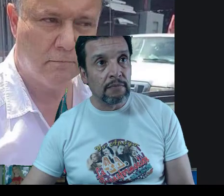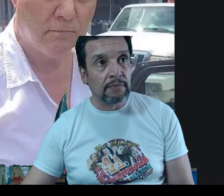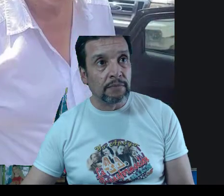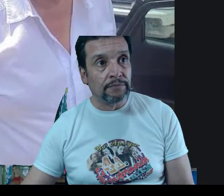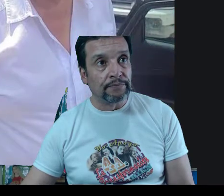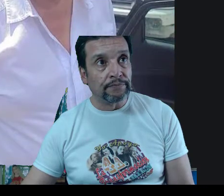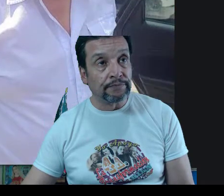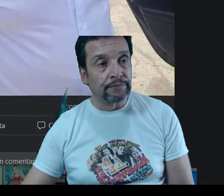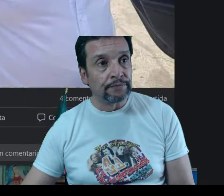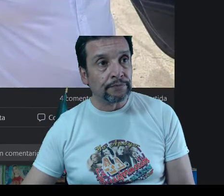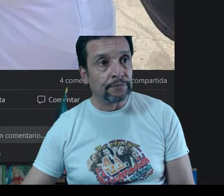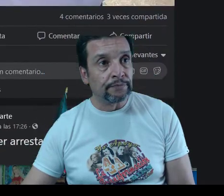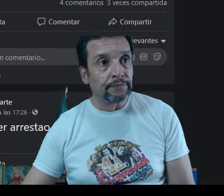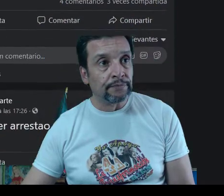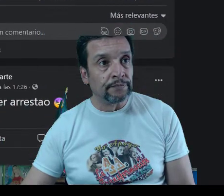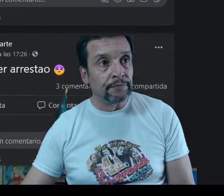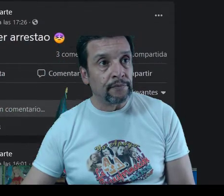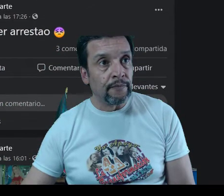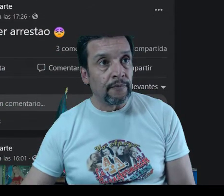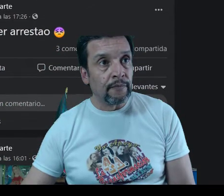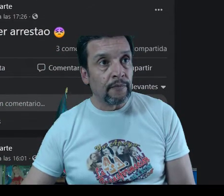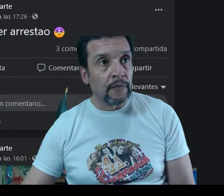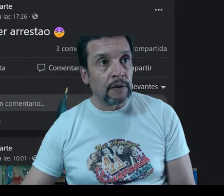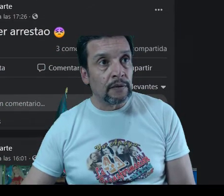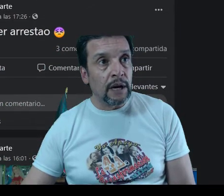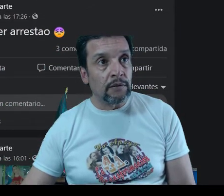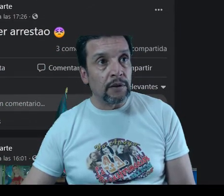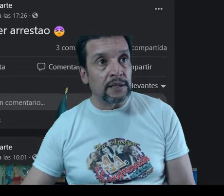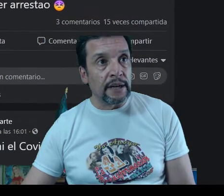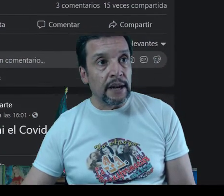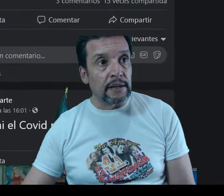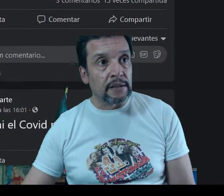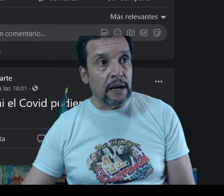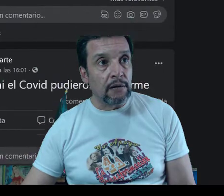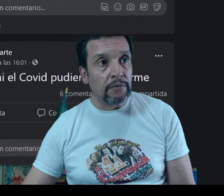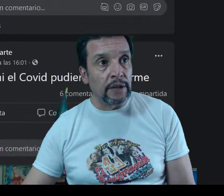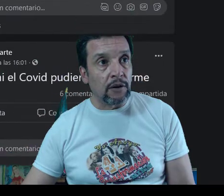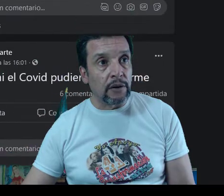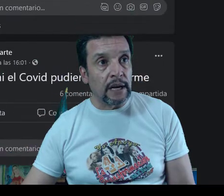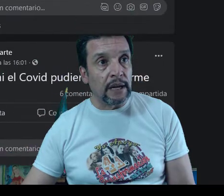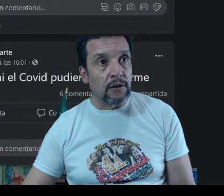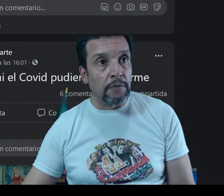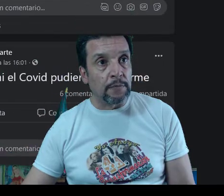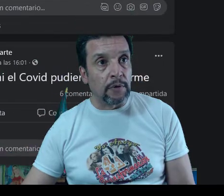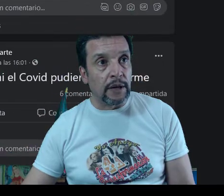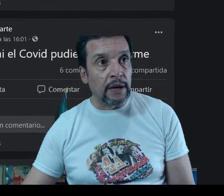demuestra César D. viendo cómo Chihuahua está encerrado menos ellos.